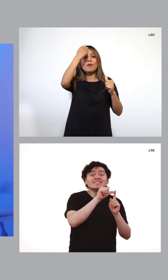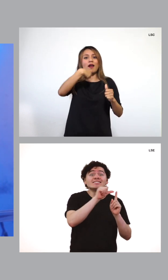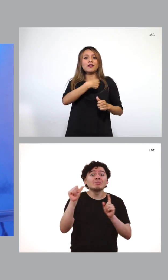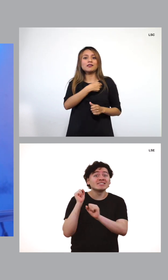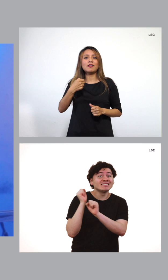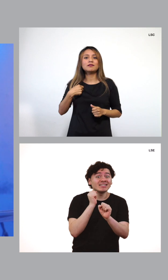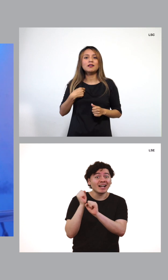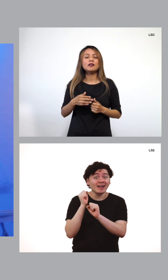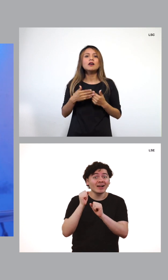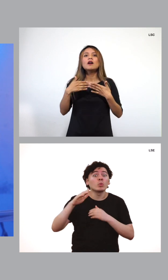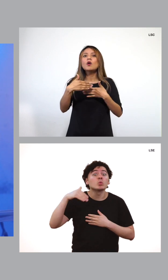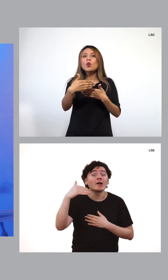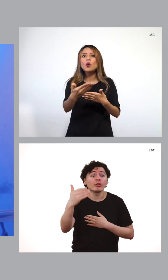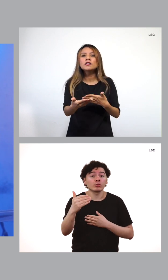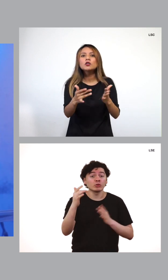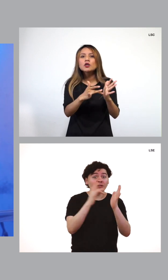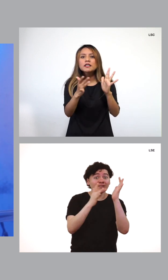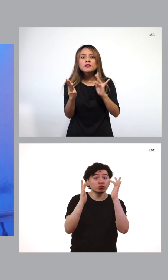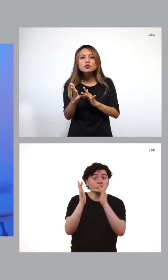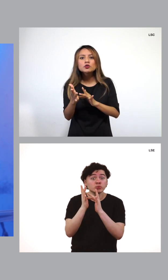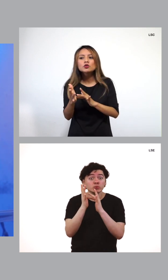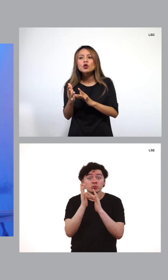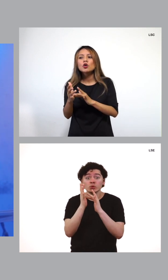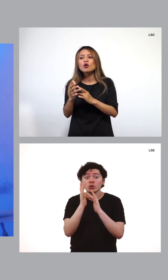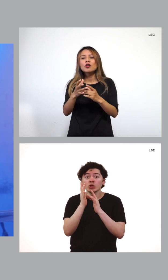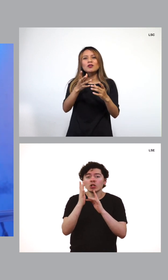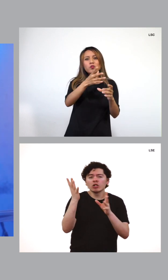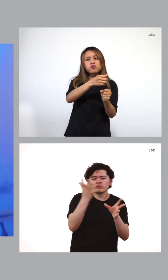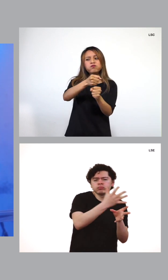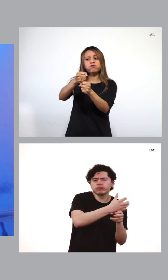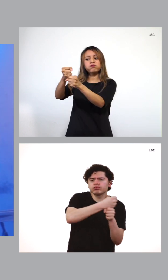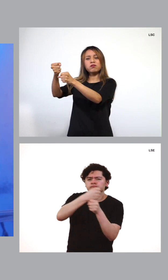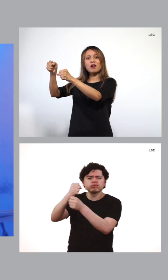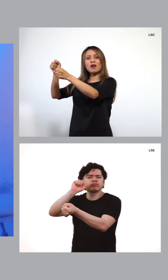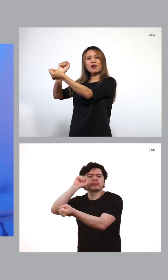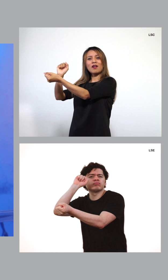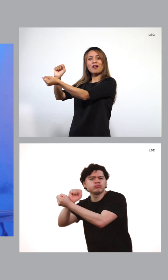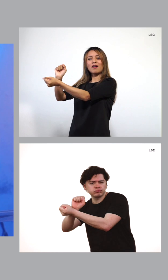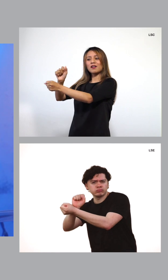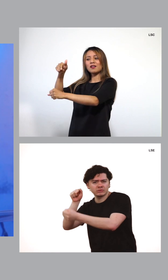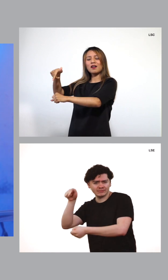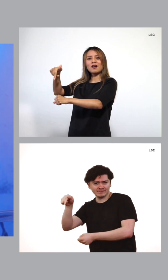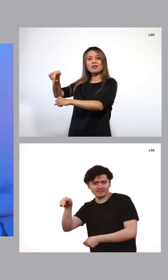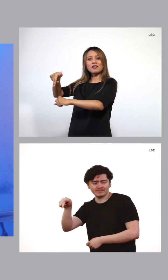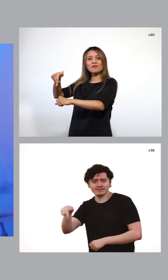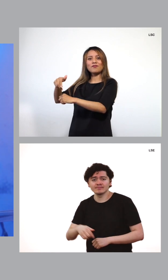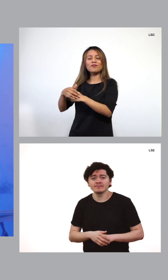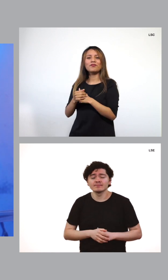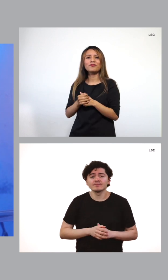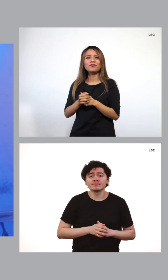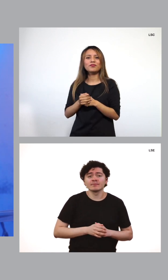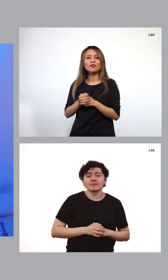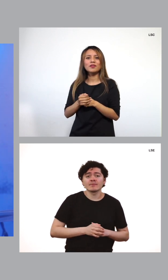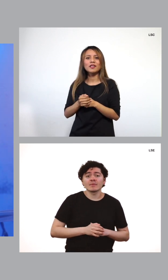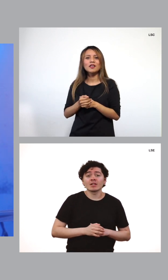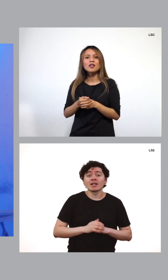Santa, cuando Jesús es apresado y empiezan a acusarle, cuando empiezan a condenarle, cuando empiezan a